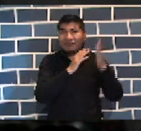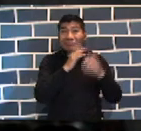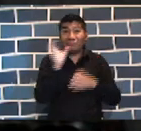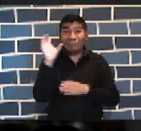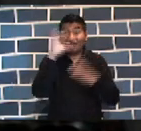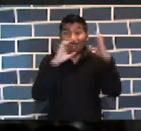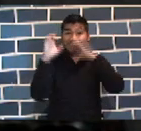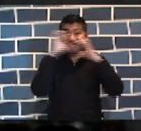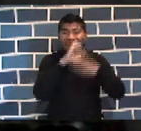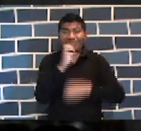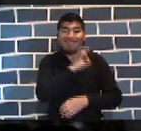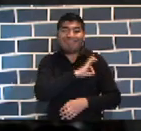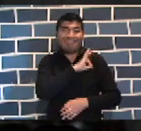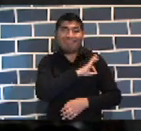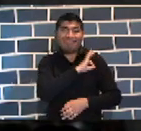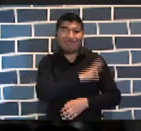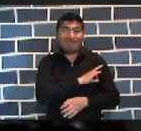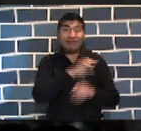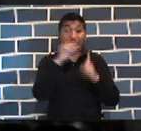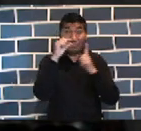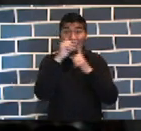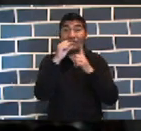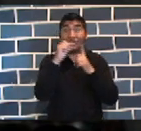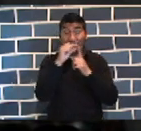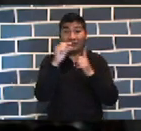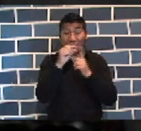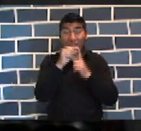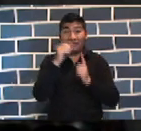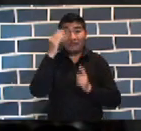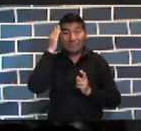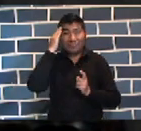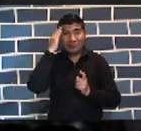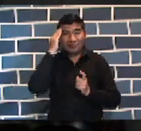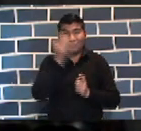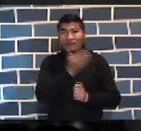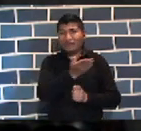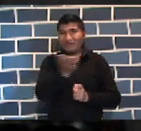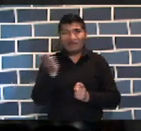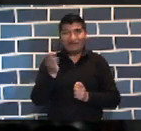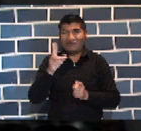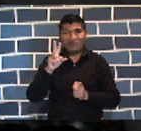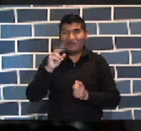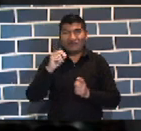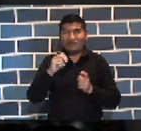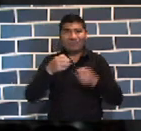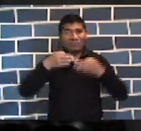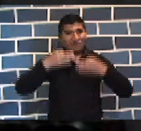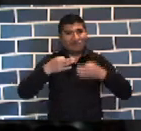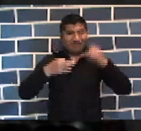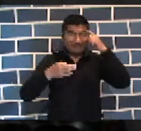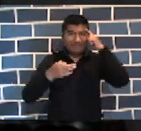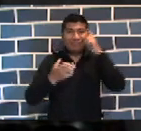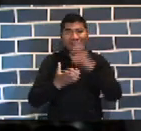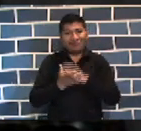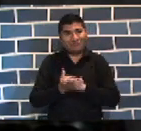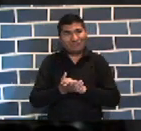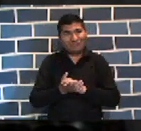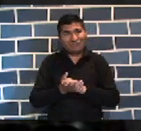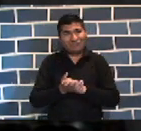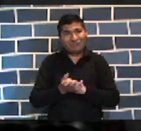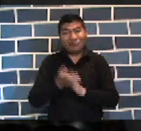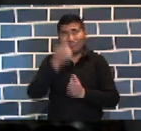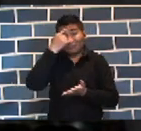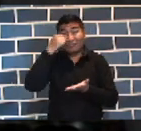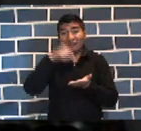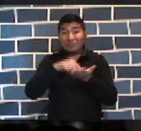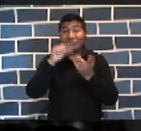intereses, palabras que sabemos no son creíbles. Por eso